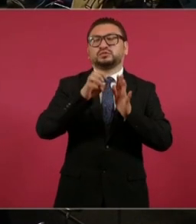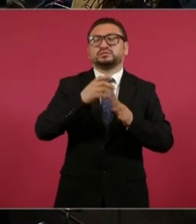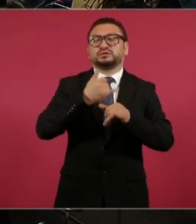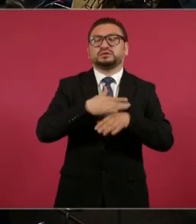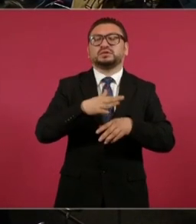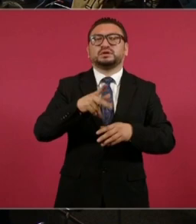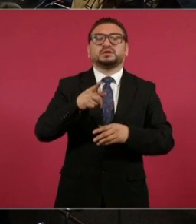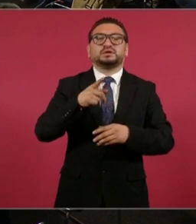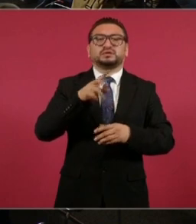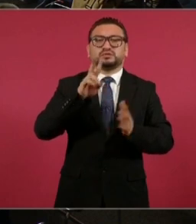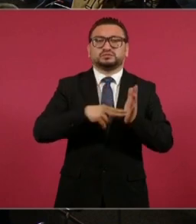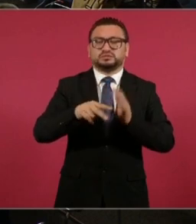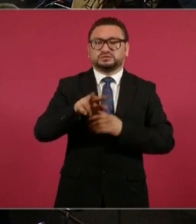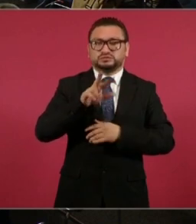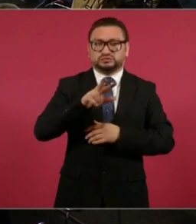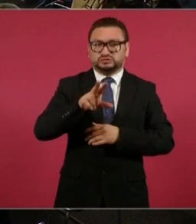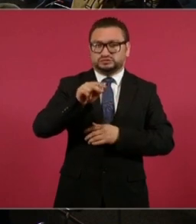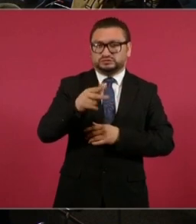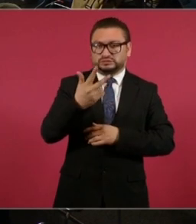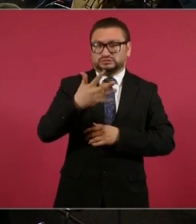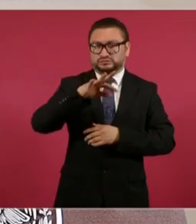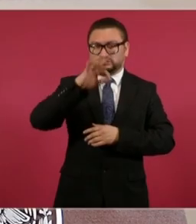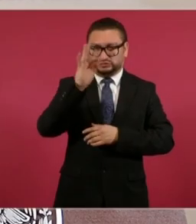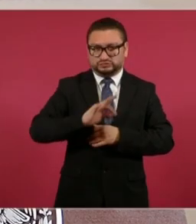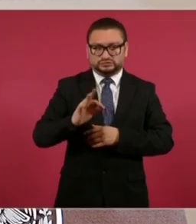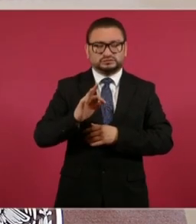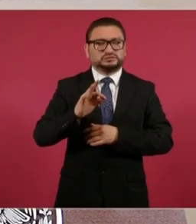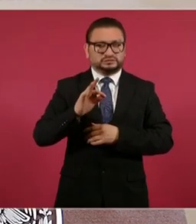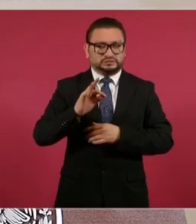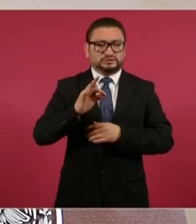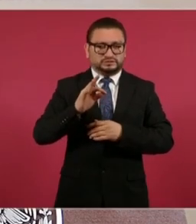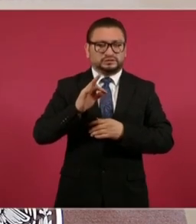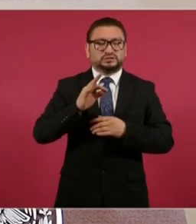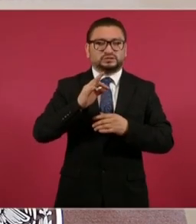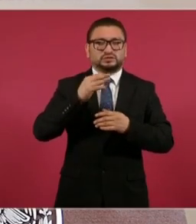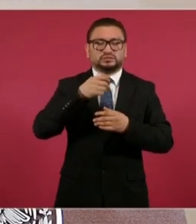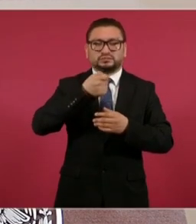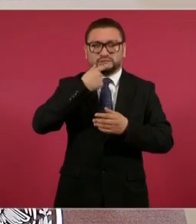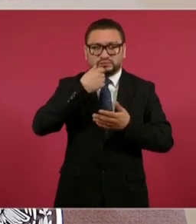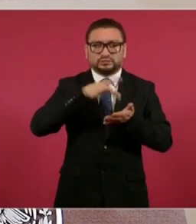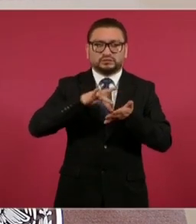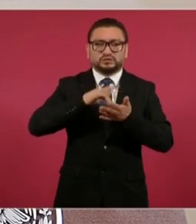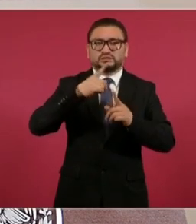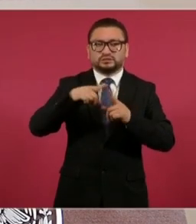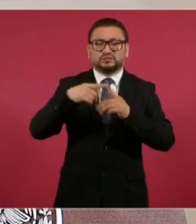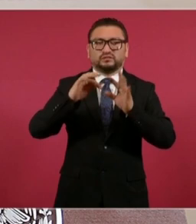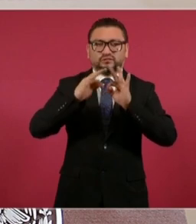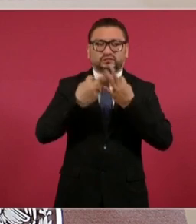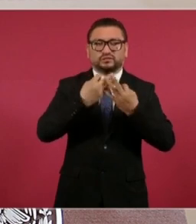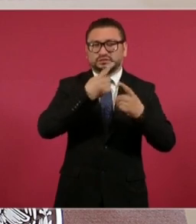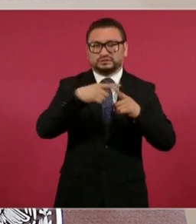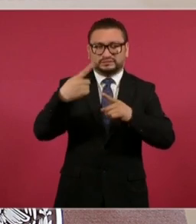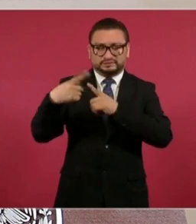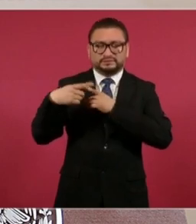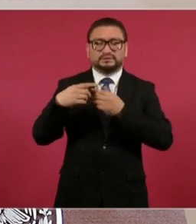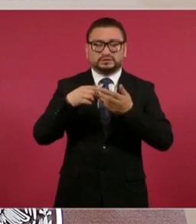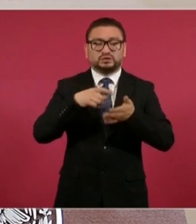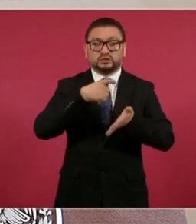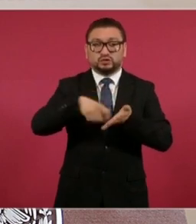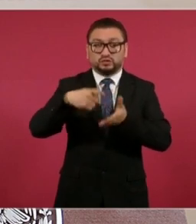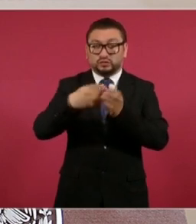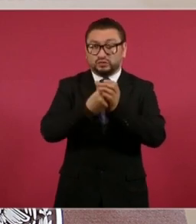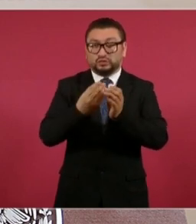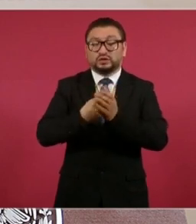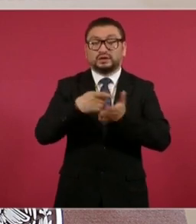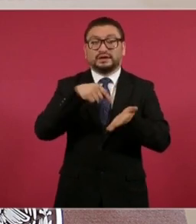en 2018 85 por de las claves de medicamentos de los tipos de medicamentos que se que se compran